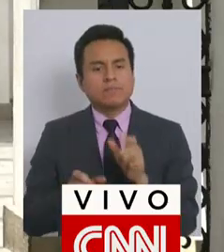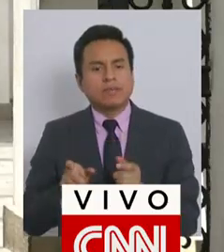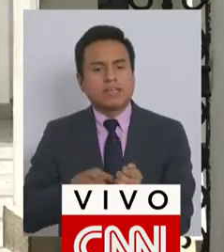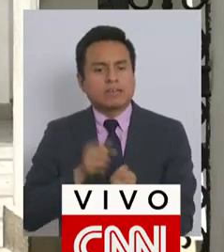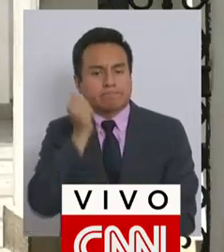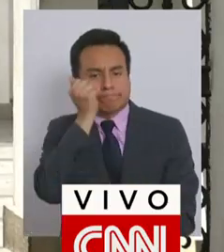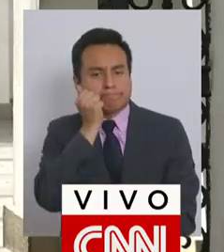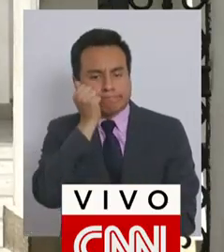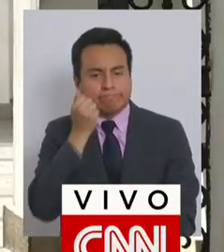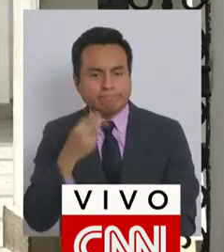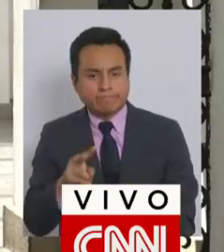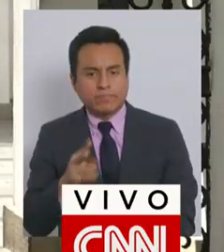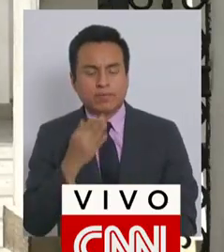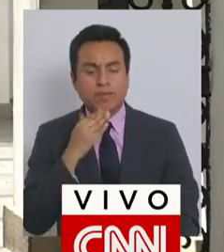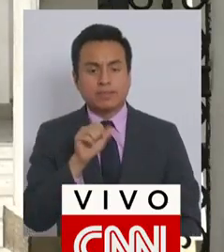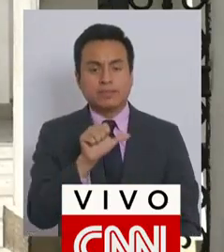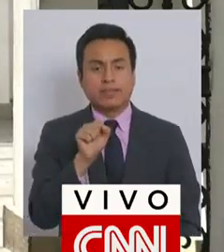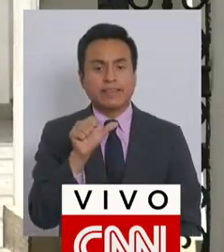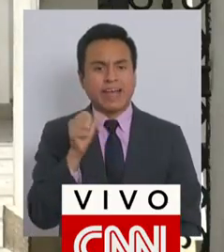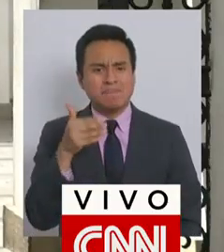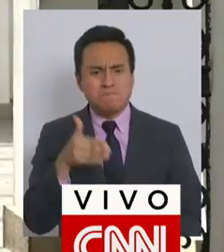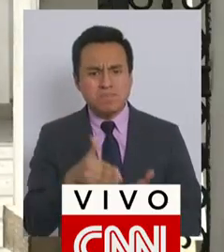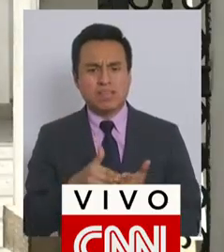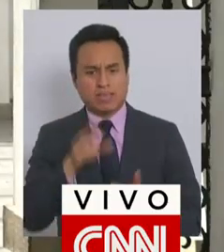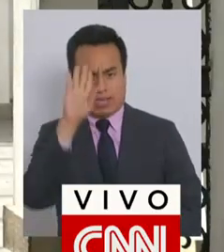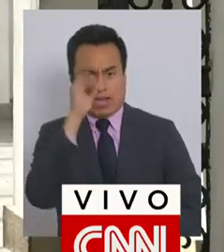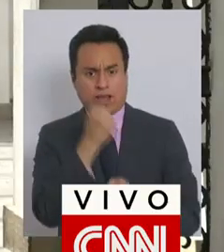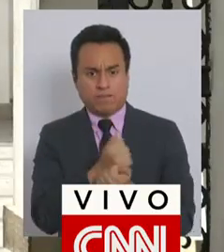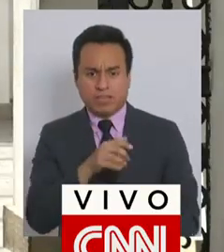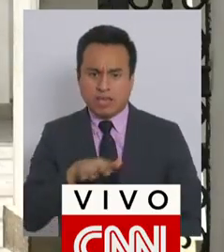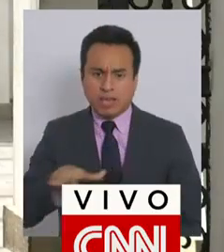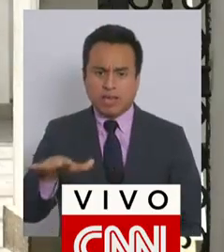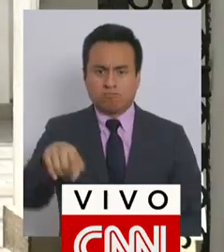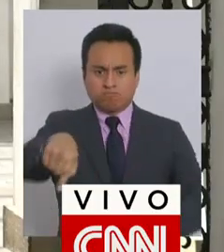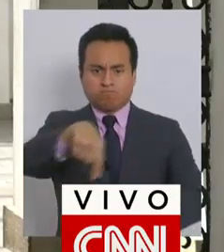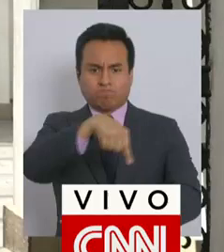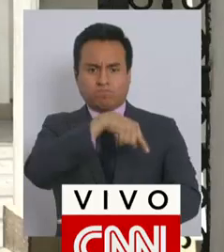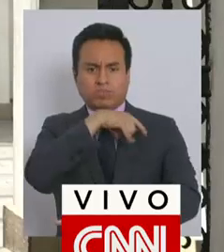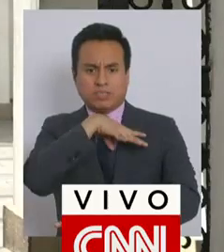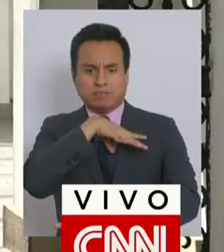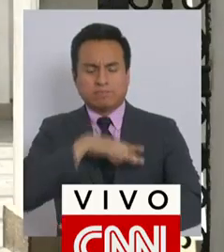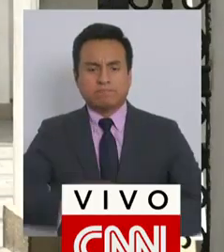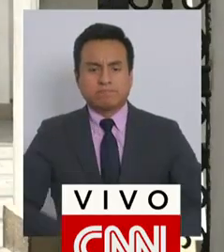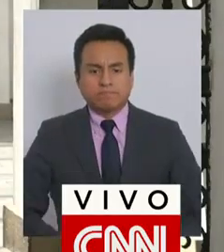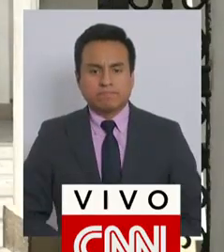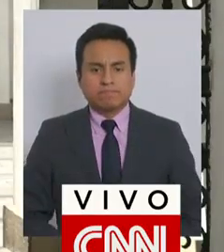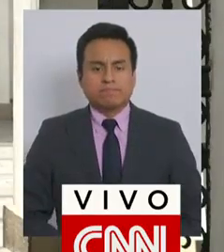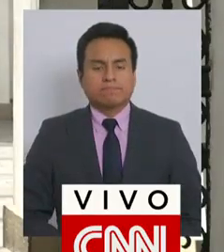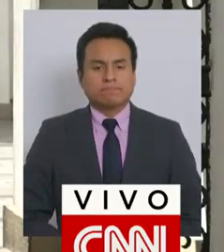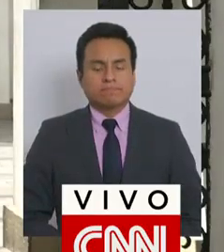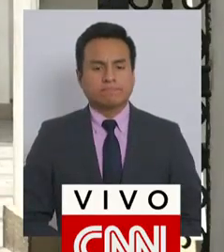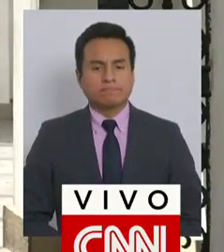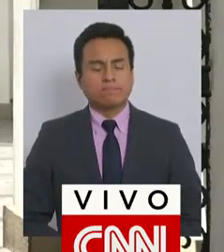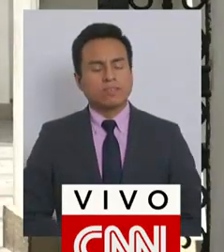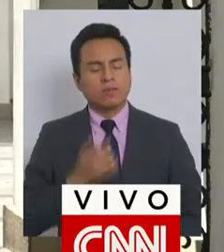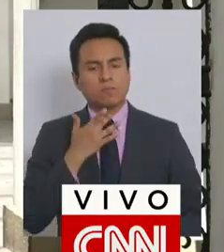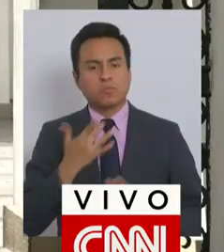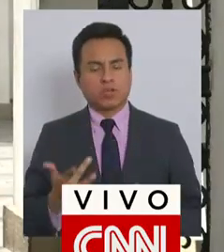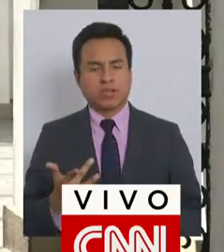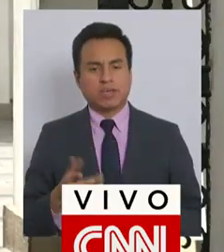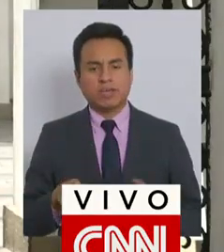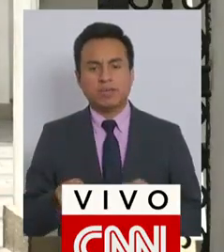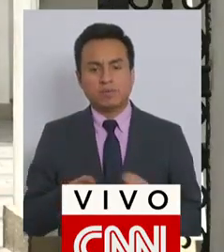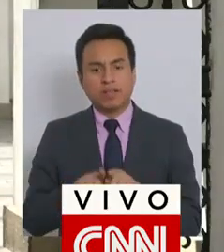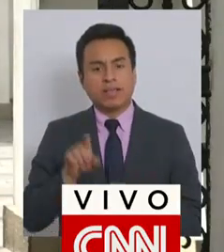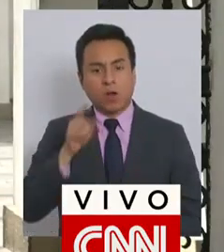queridos y con los 60.000 carabineros a lo largo y ancho de nuestro país. Porque igual que